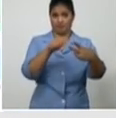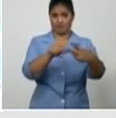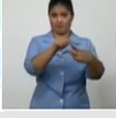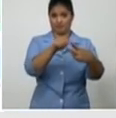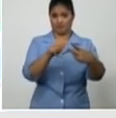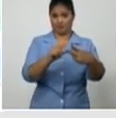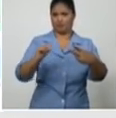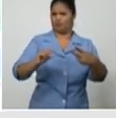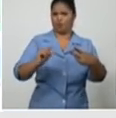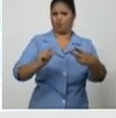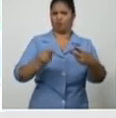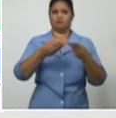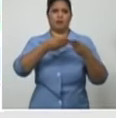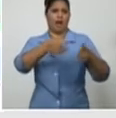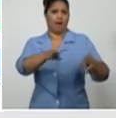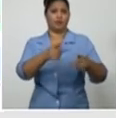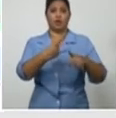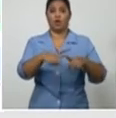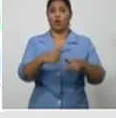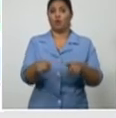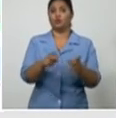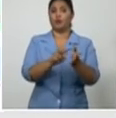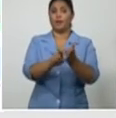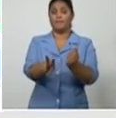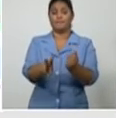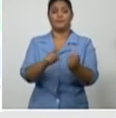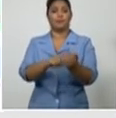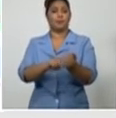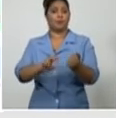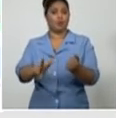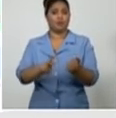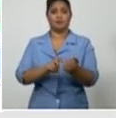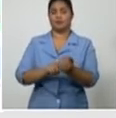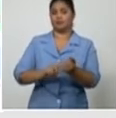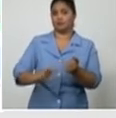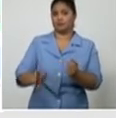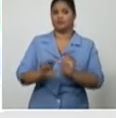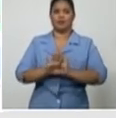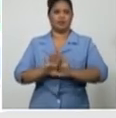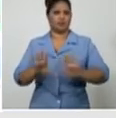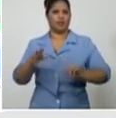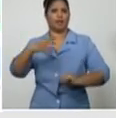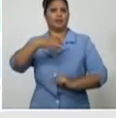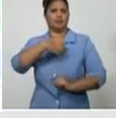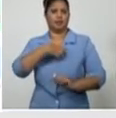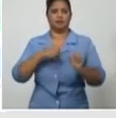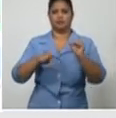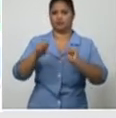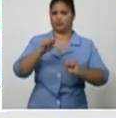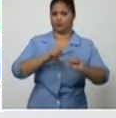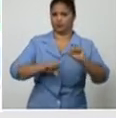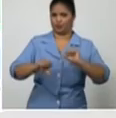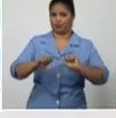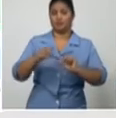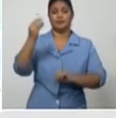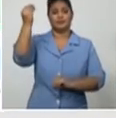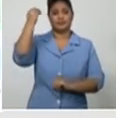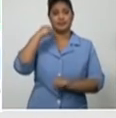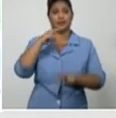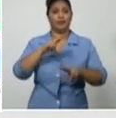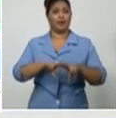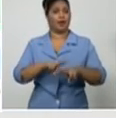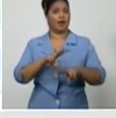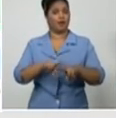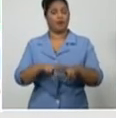su laboratorio, y en La Habana, como también se conoce, se cuenta con un número